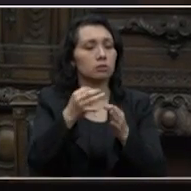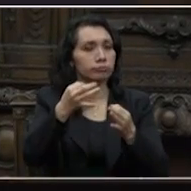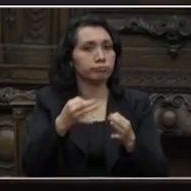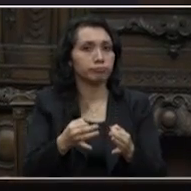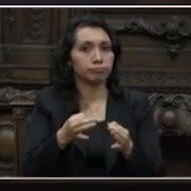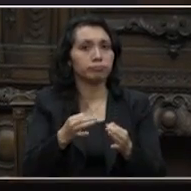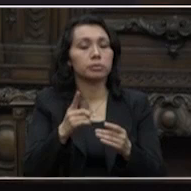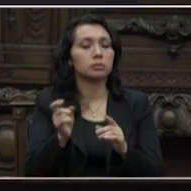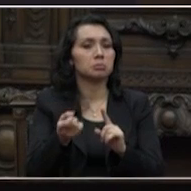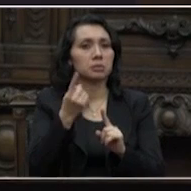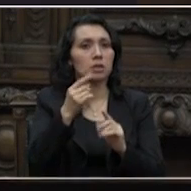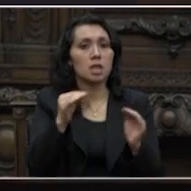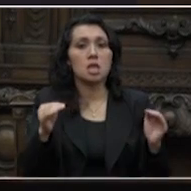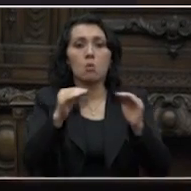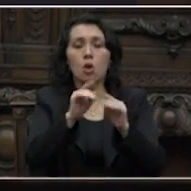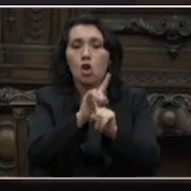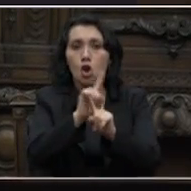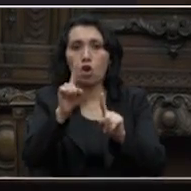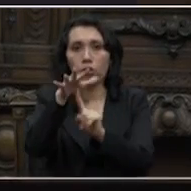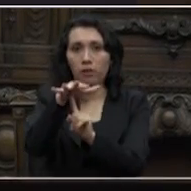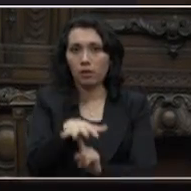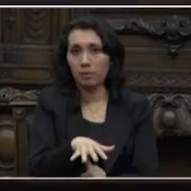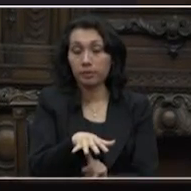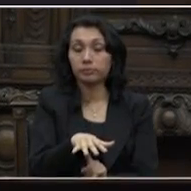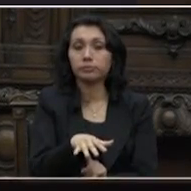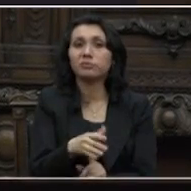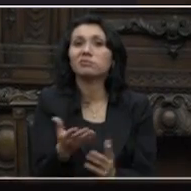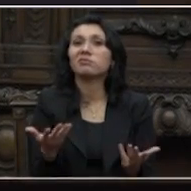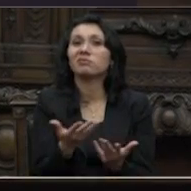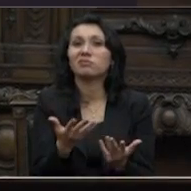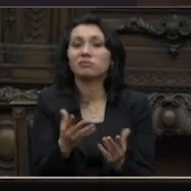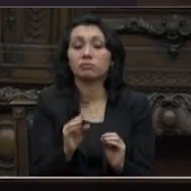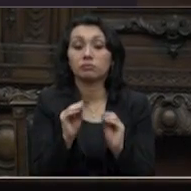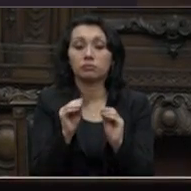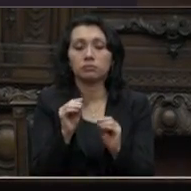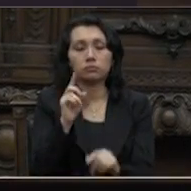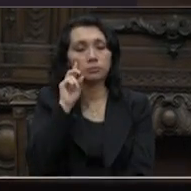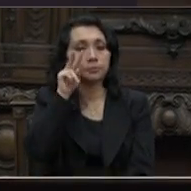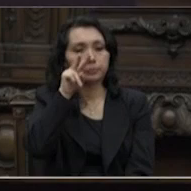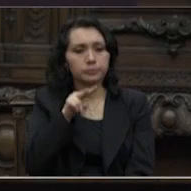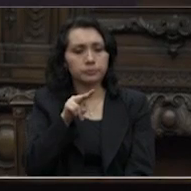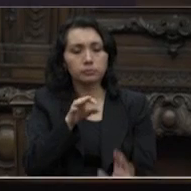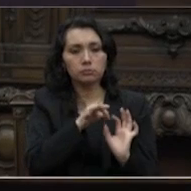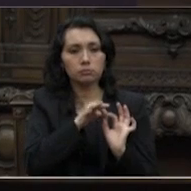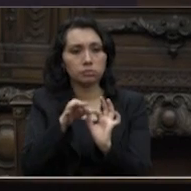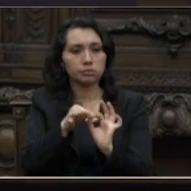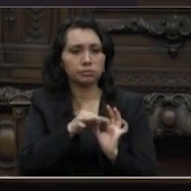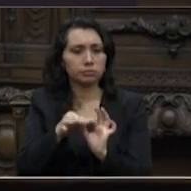precisión del principio de igualdad y no discriminación, que implica una mirada